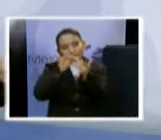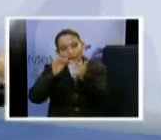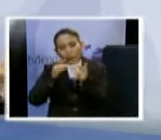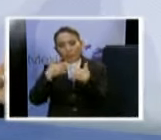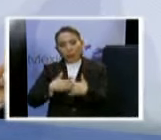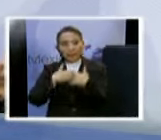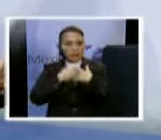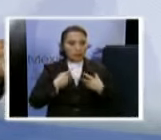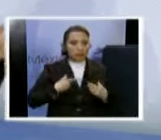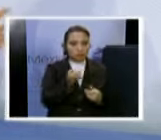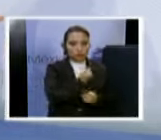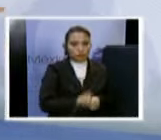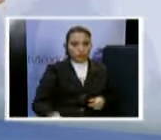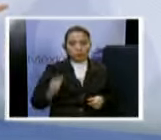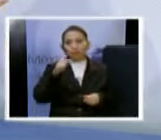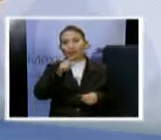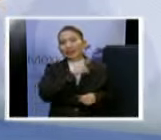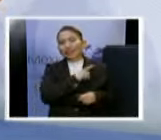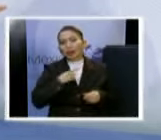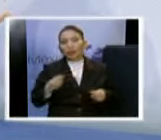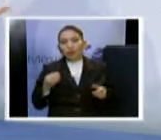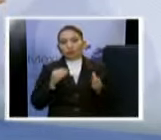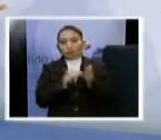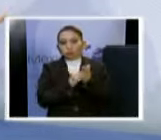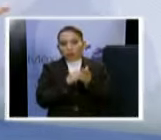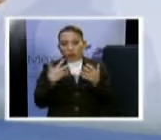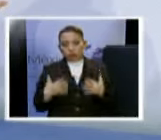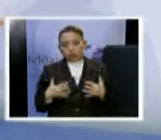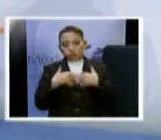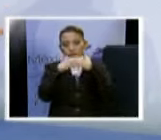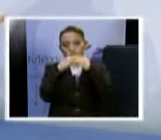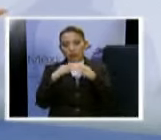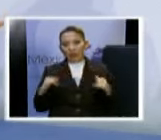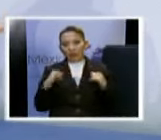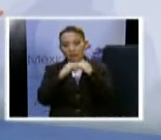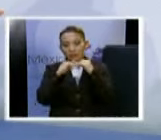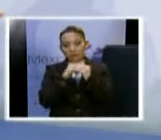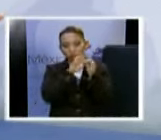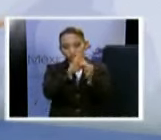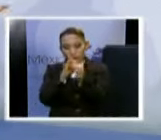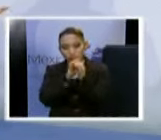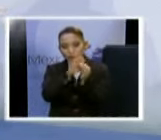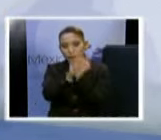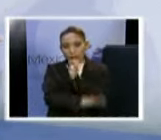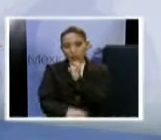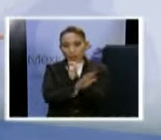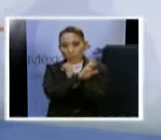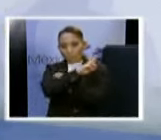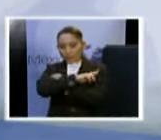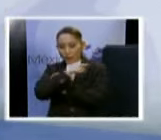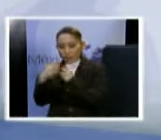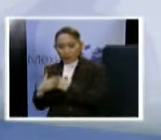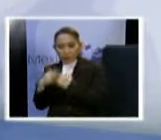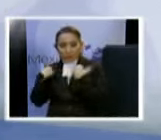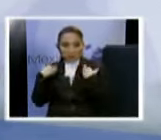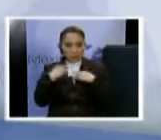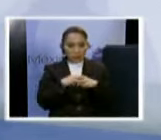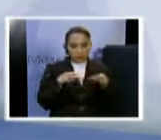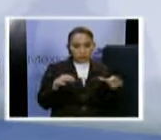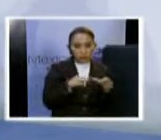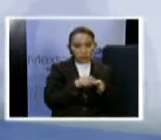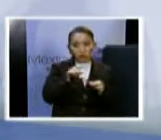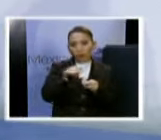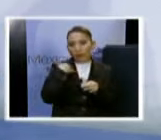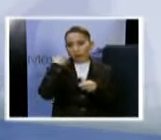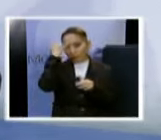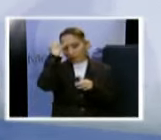empresarios, con los intelectuales. Hay que constituir un andamiaje institucional de colaboración con el sector privado y académico. Está